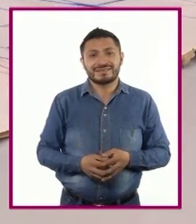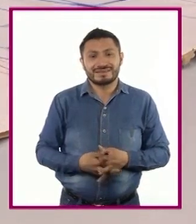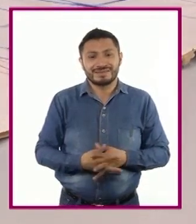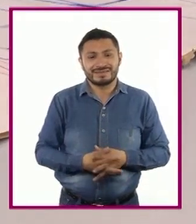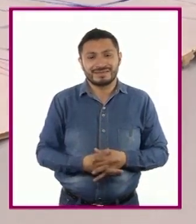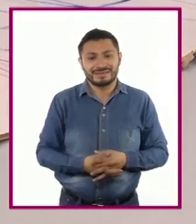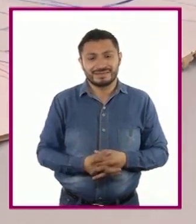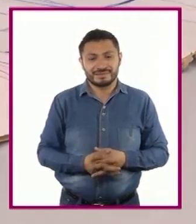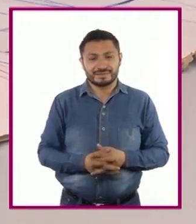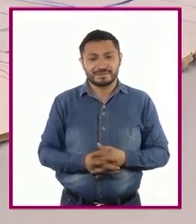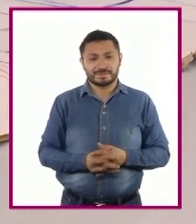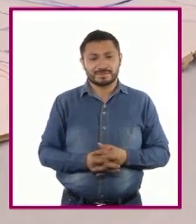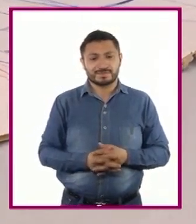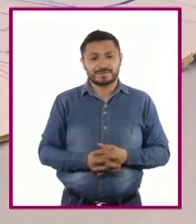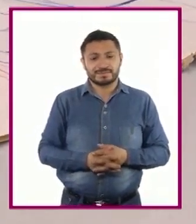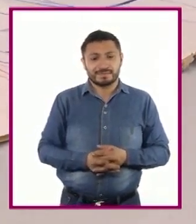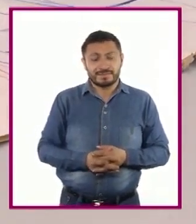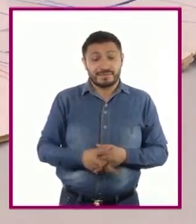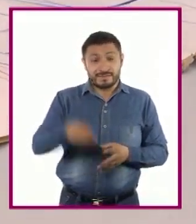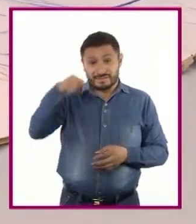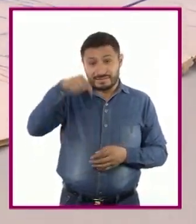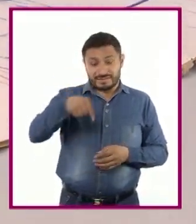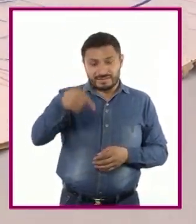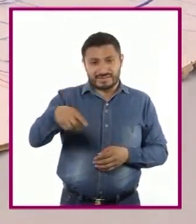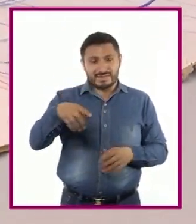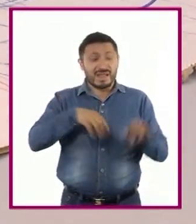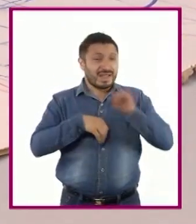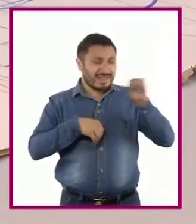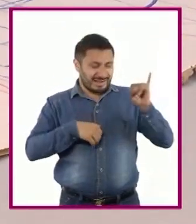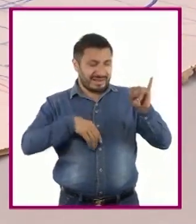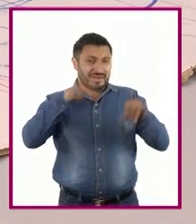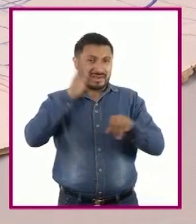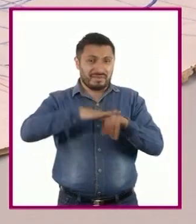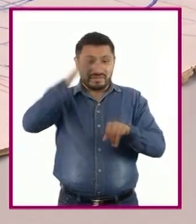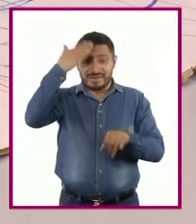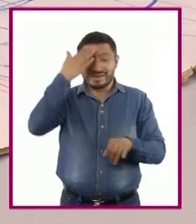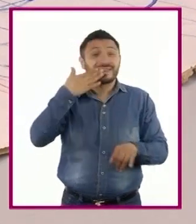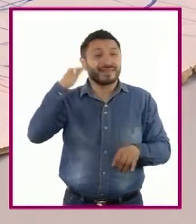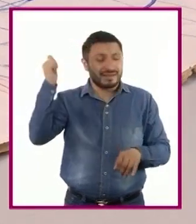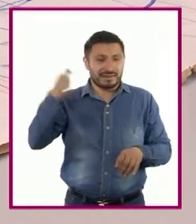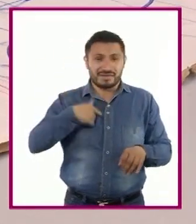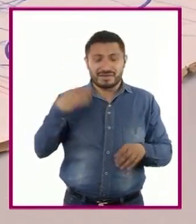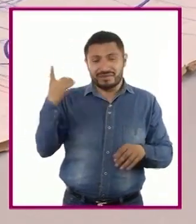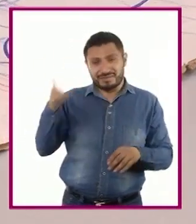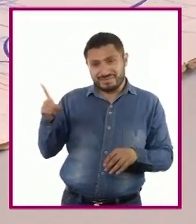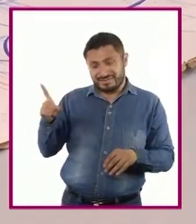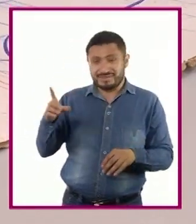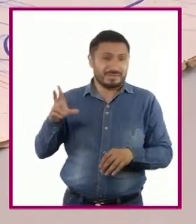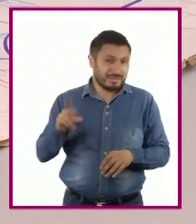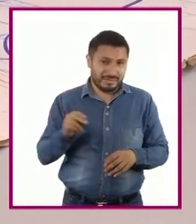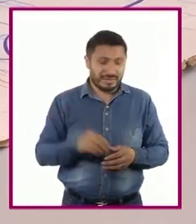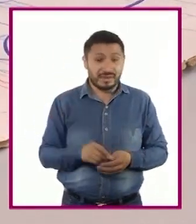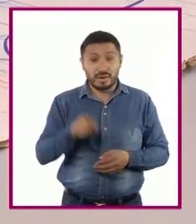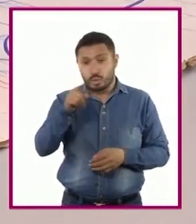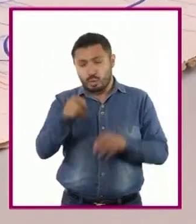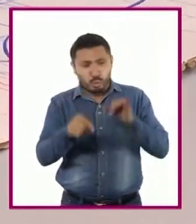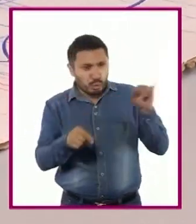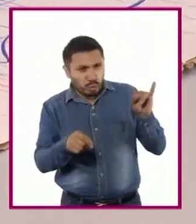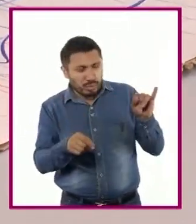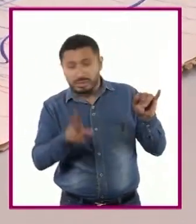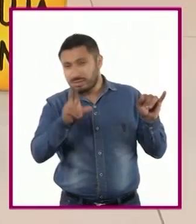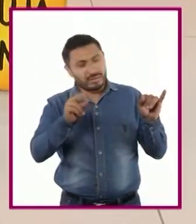Creo que aquí en este caso la izquierda es más hábil que la derecha. ¿Eres zurdo?